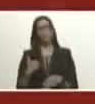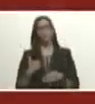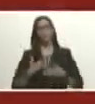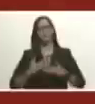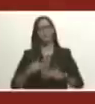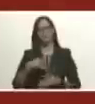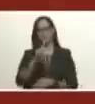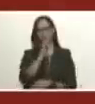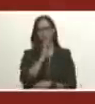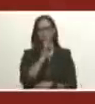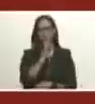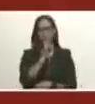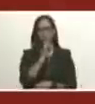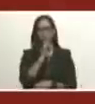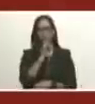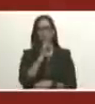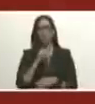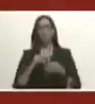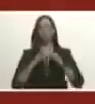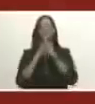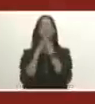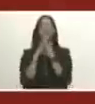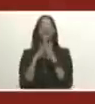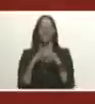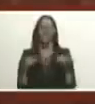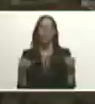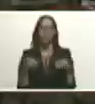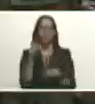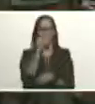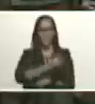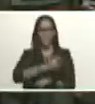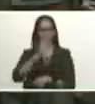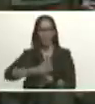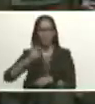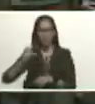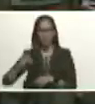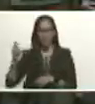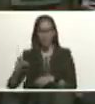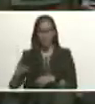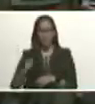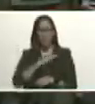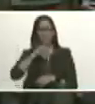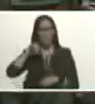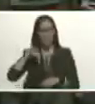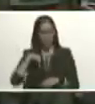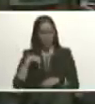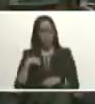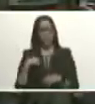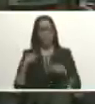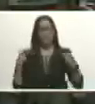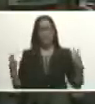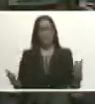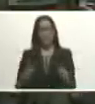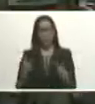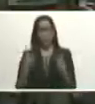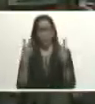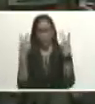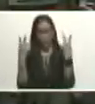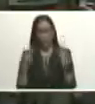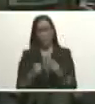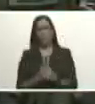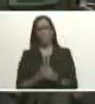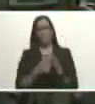transmitirle a todo el personal de nuestra gloriosa,